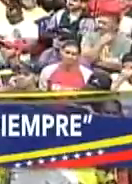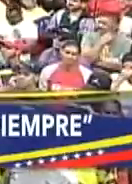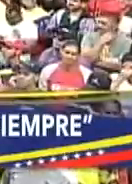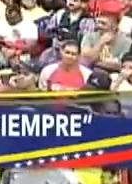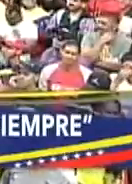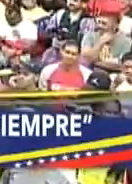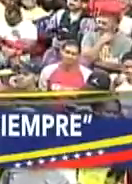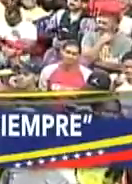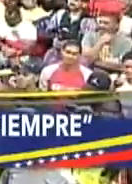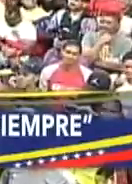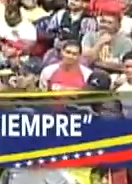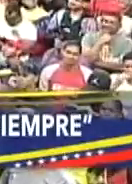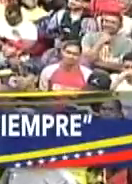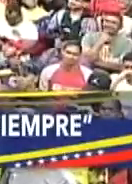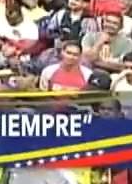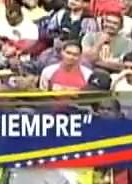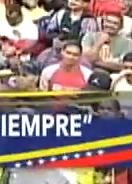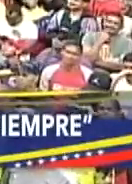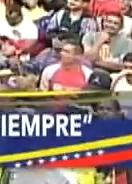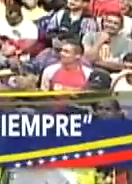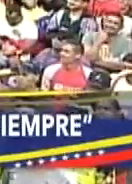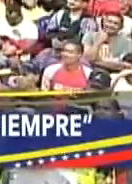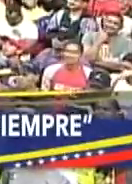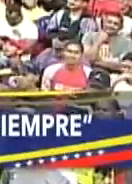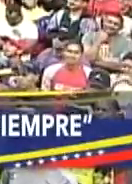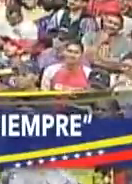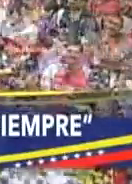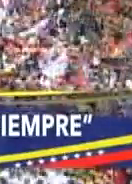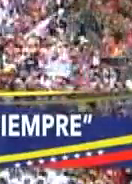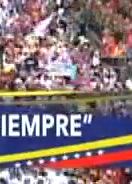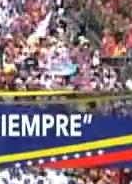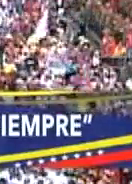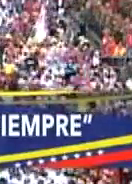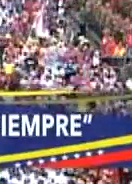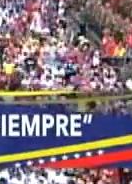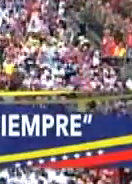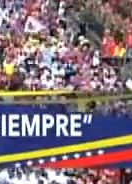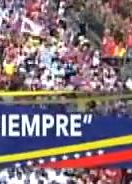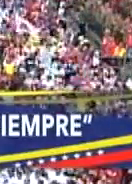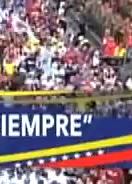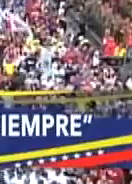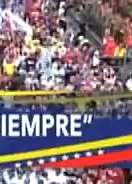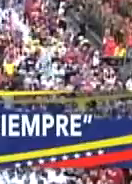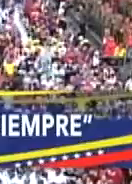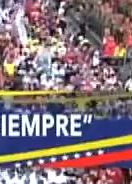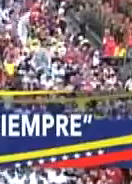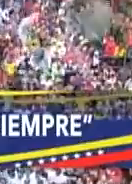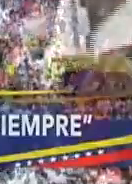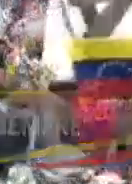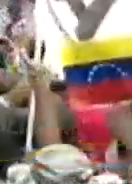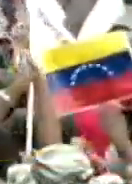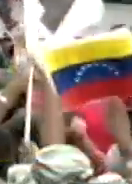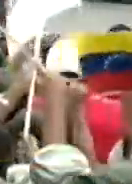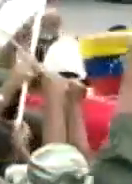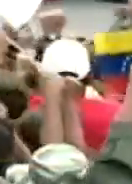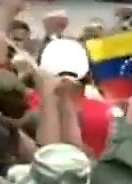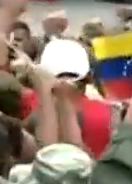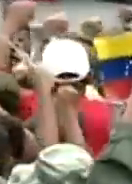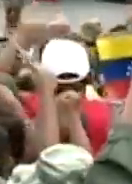febrero! ¡Que viva el pueblo de Venezuela! ¡Que viva la paz y la unidad de nuestro